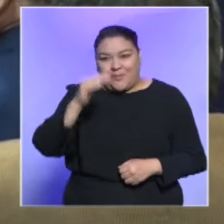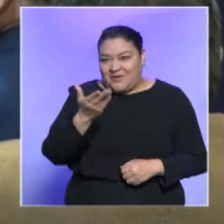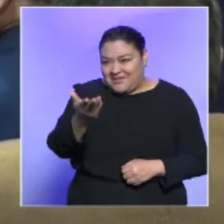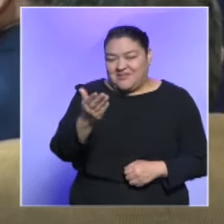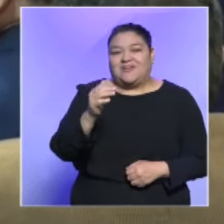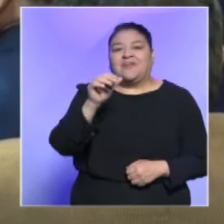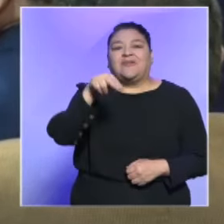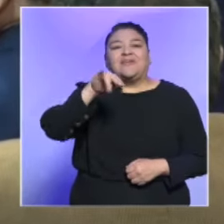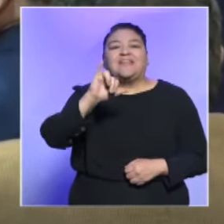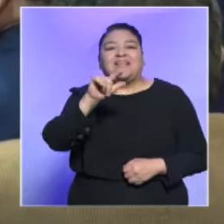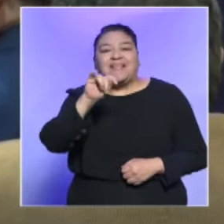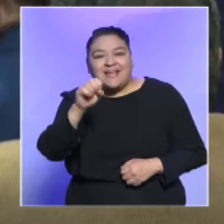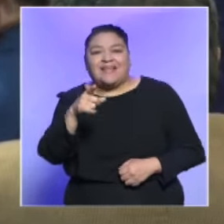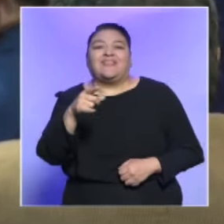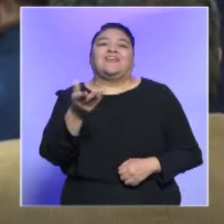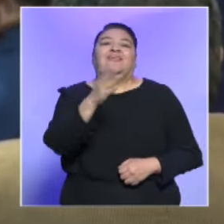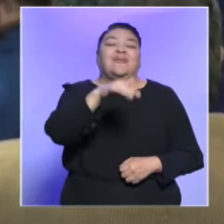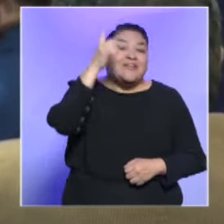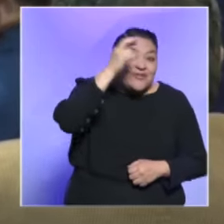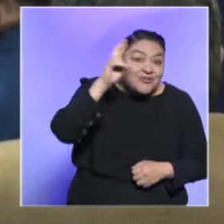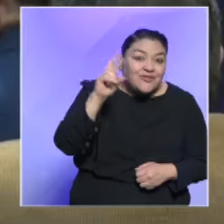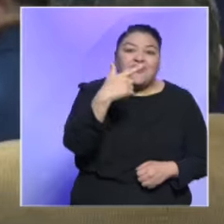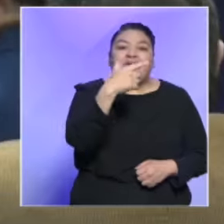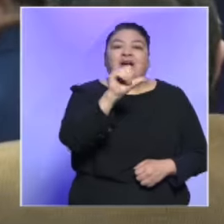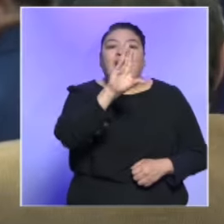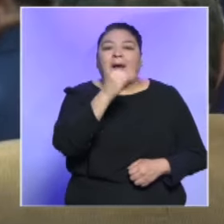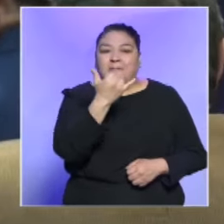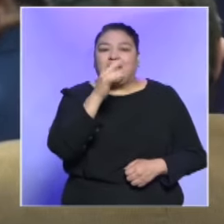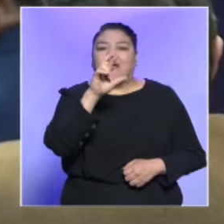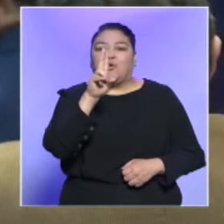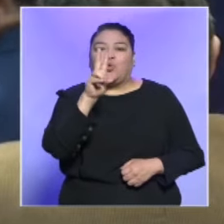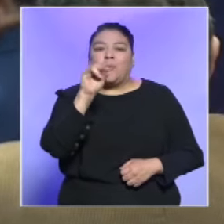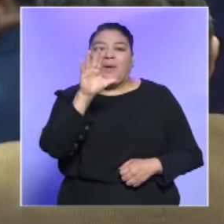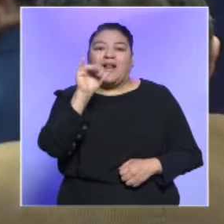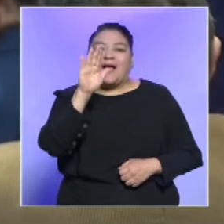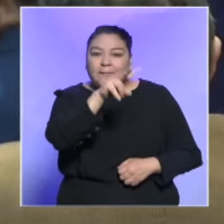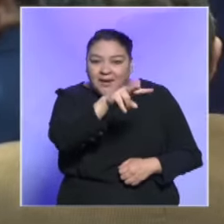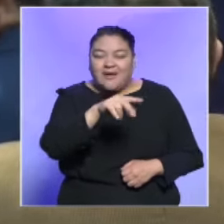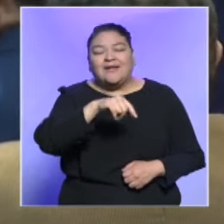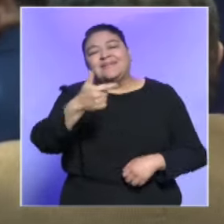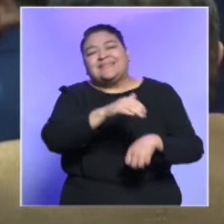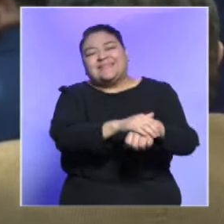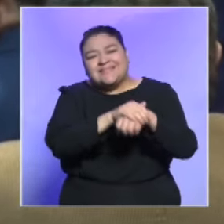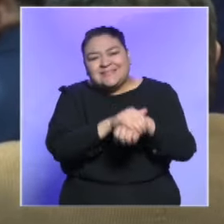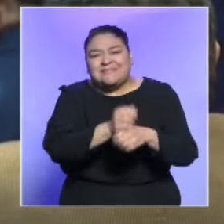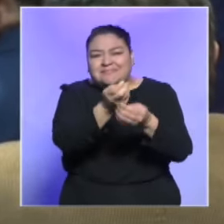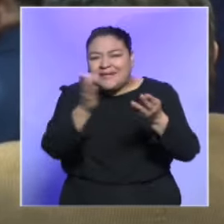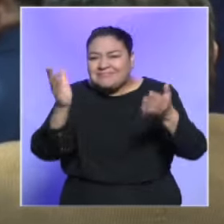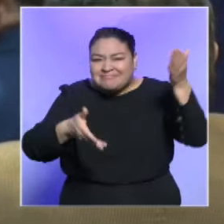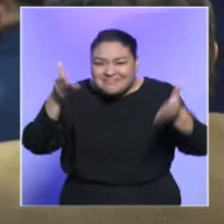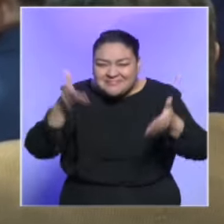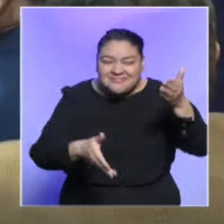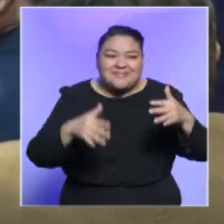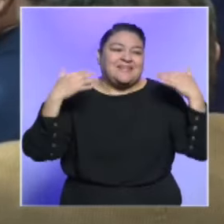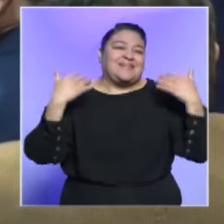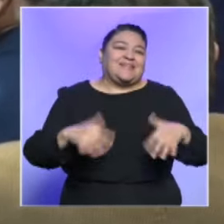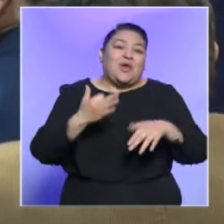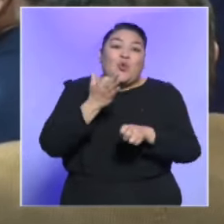Nieto Castillo, la doctora Gabriela Rubalcaba, directora de la Escuela Judicial Electoral, y grandes amigas y amigos, y sobre todo, pues, insisto, una